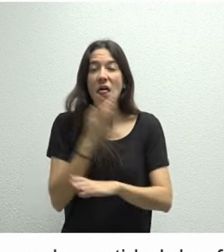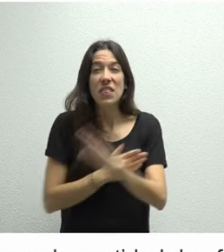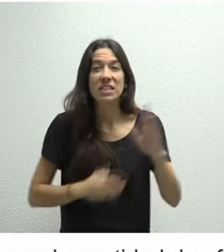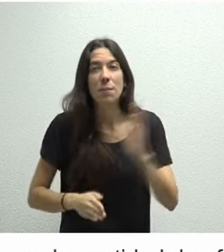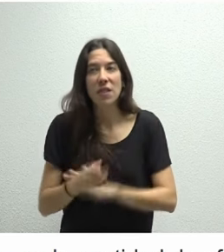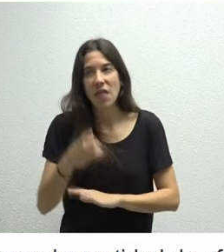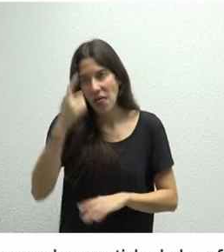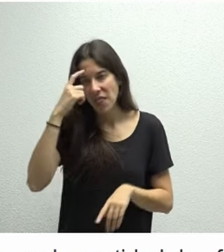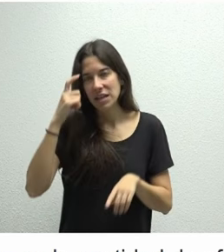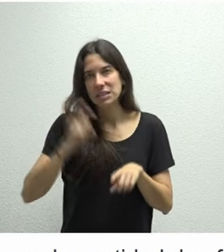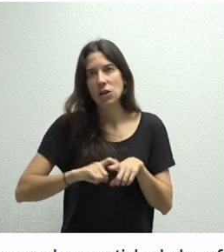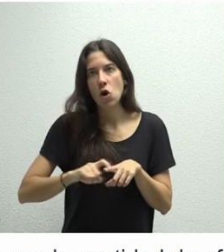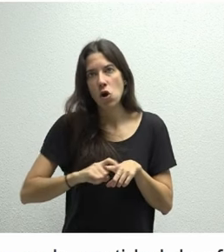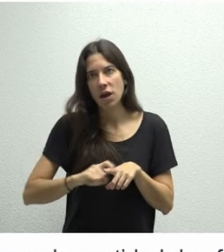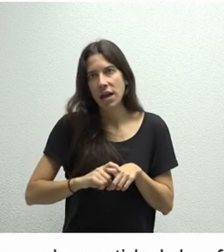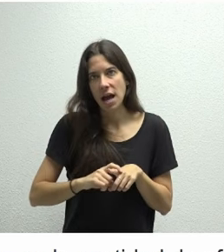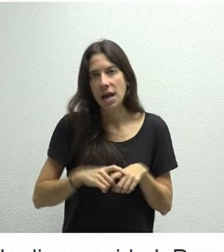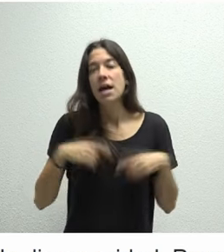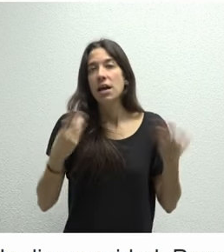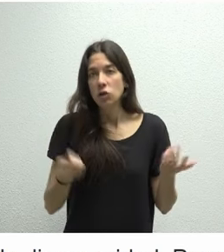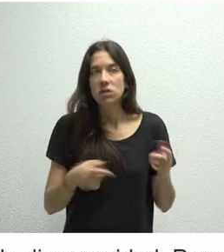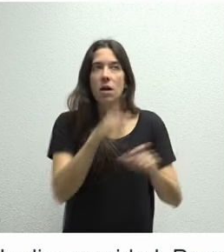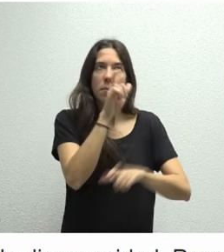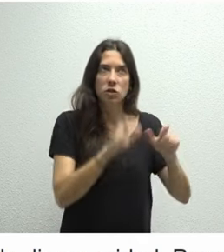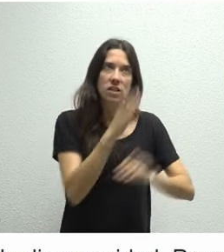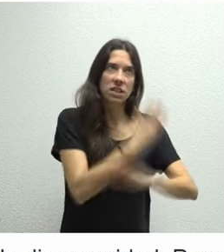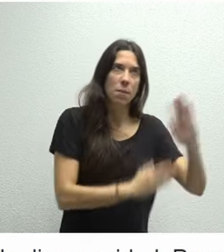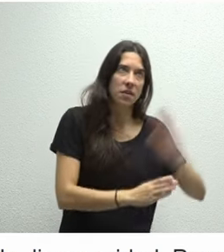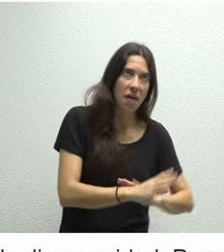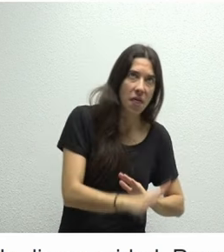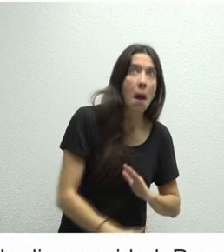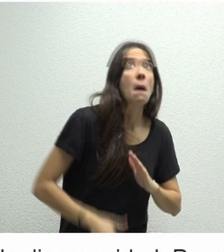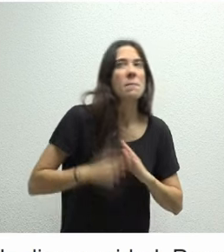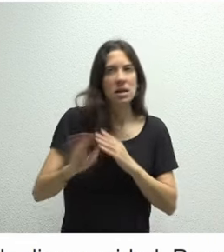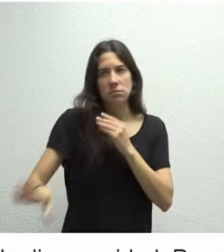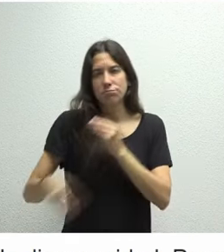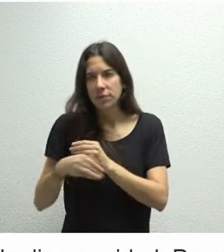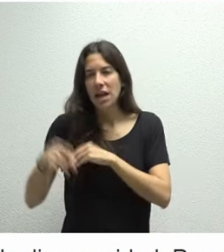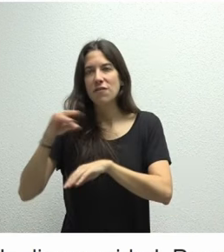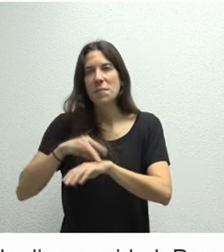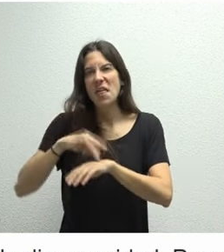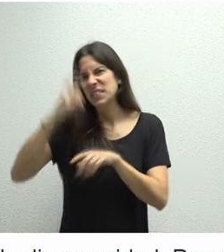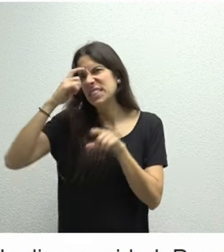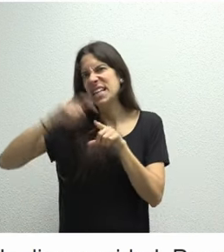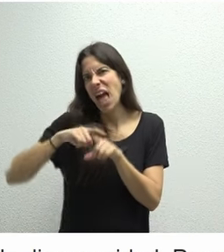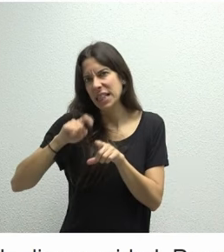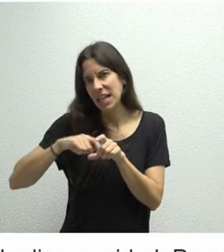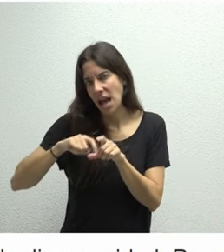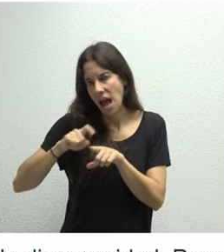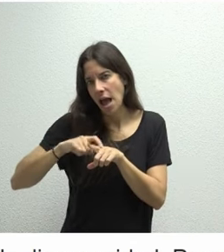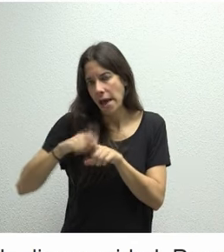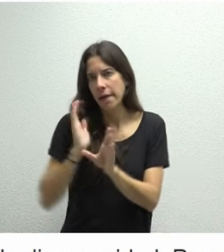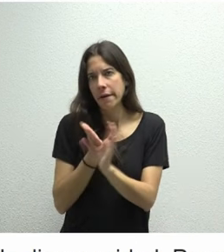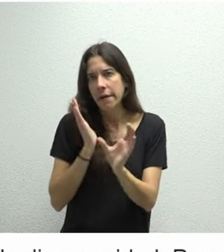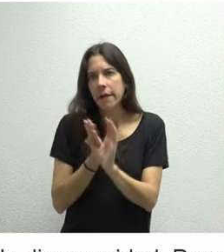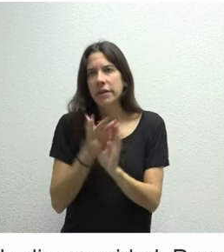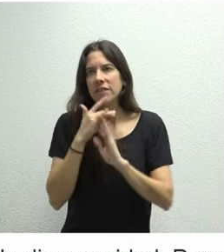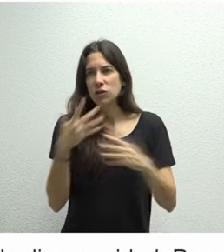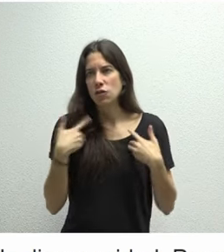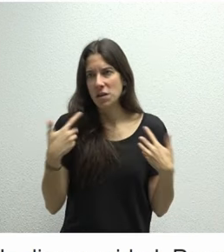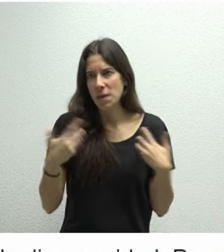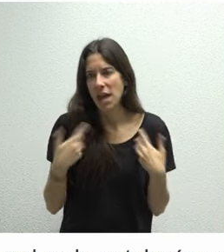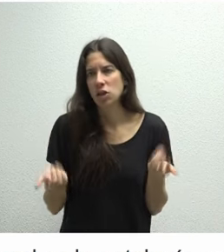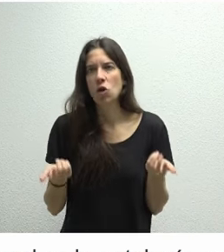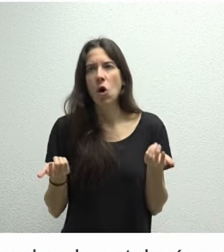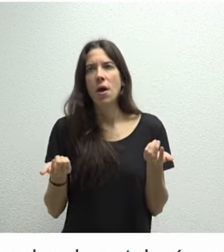discapacidad que se les asocia enfermedad psiquiátrica sufrimiento vale pérdida de ilusión frustración paciente que